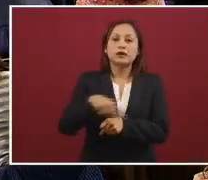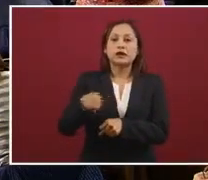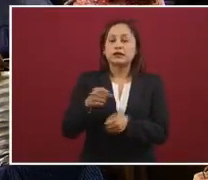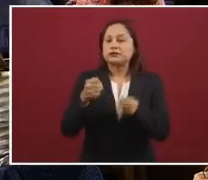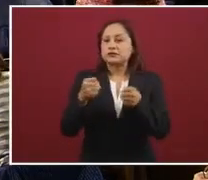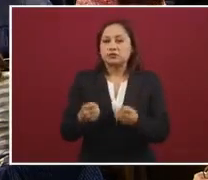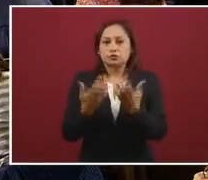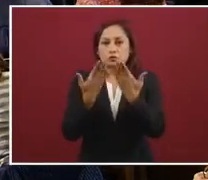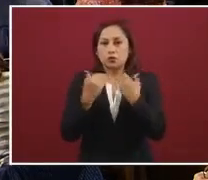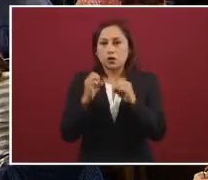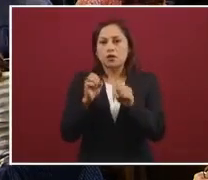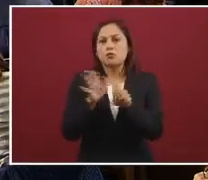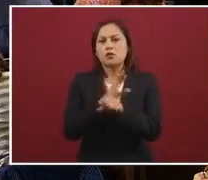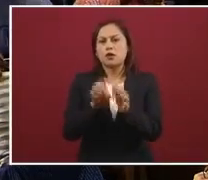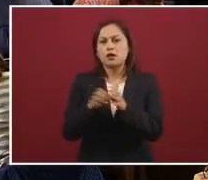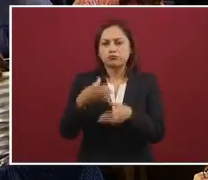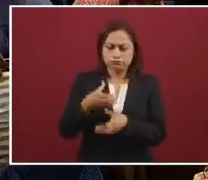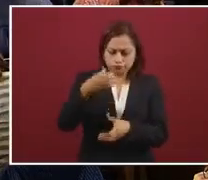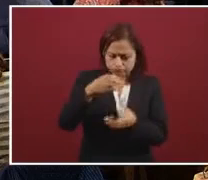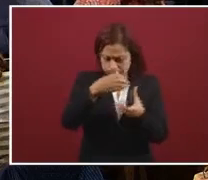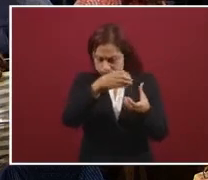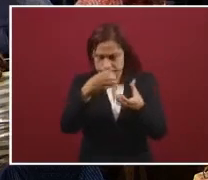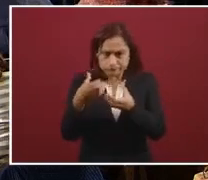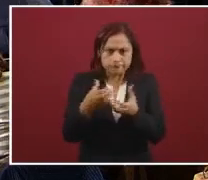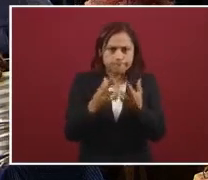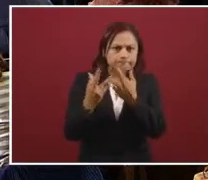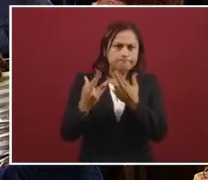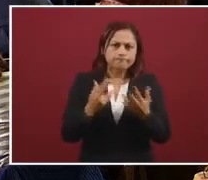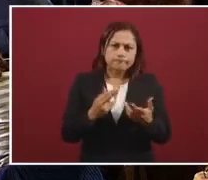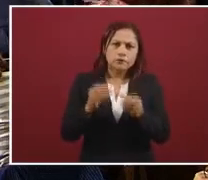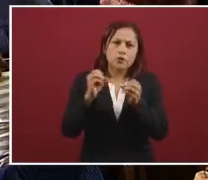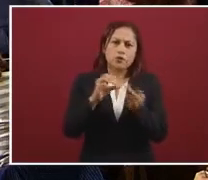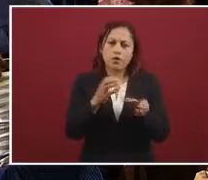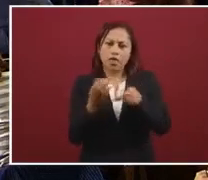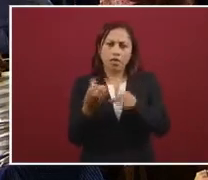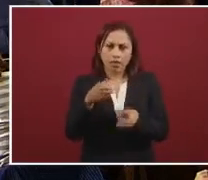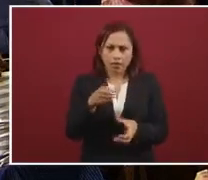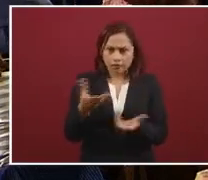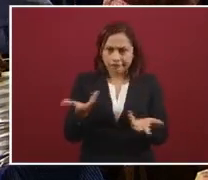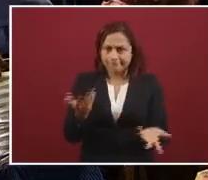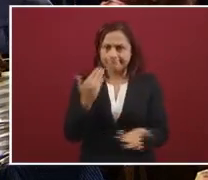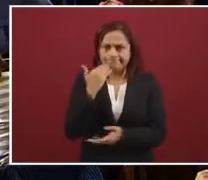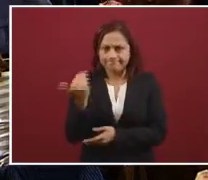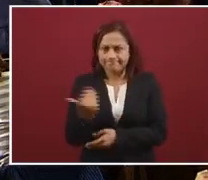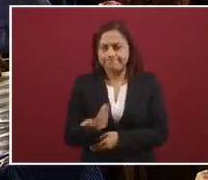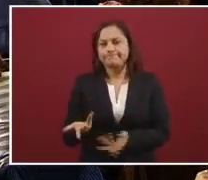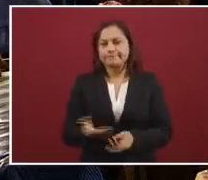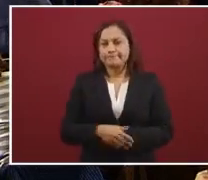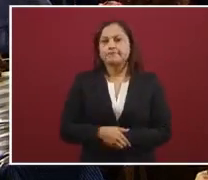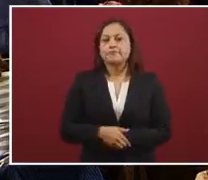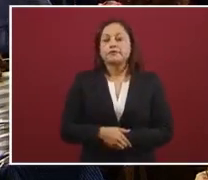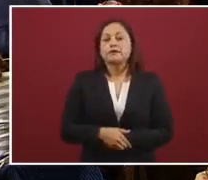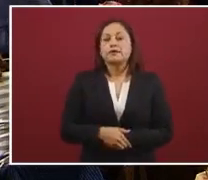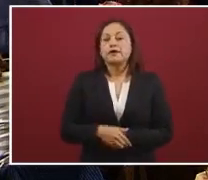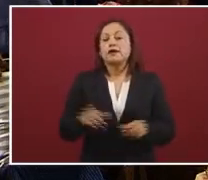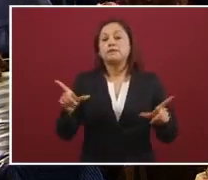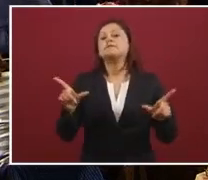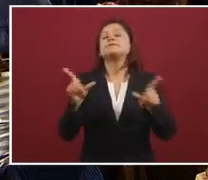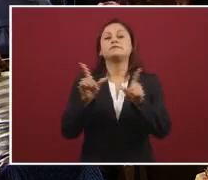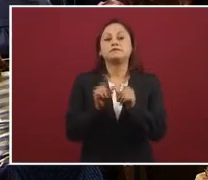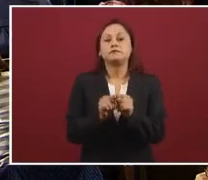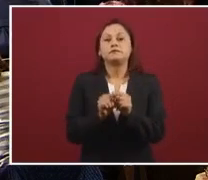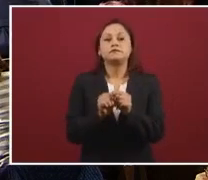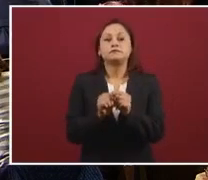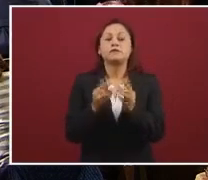inseguridad, picado el tanque o que pierde verticalidad. Y por último, el resumen de los avances en